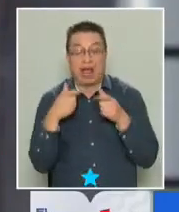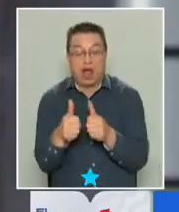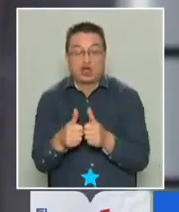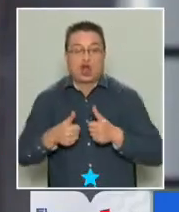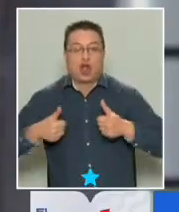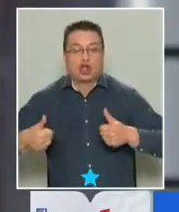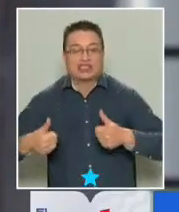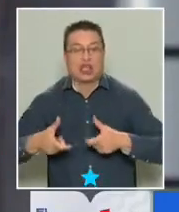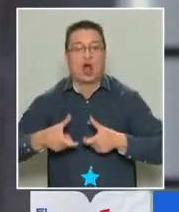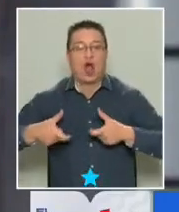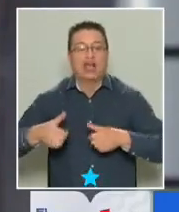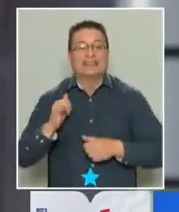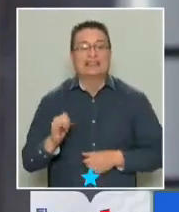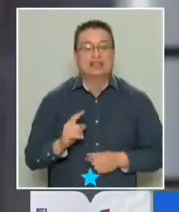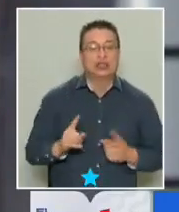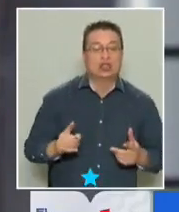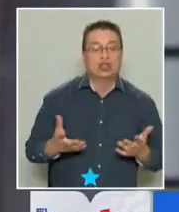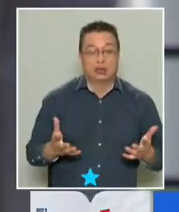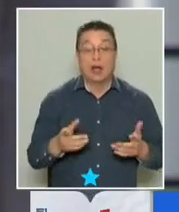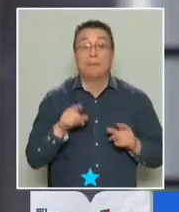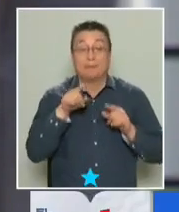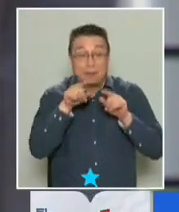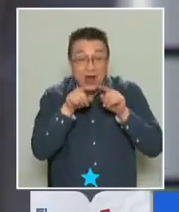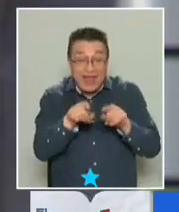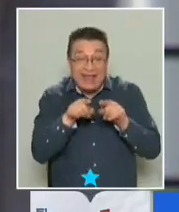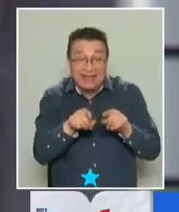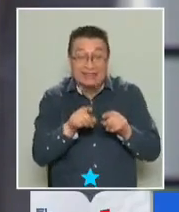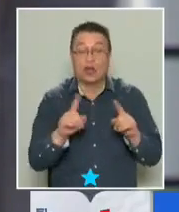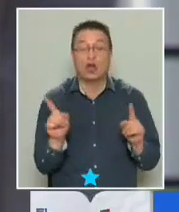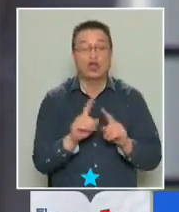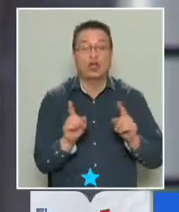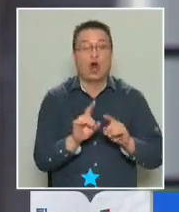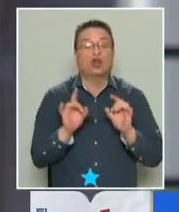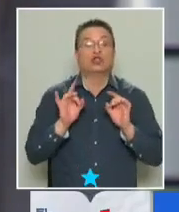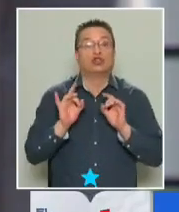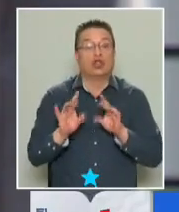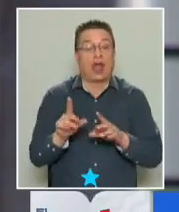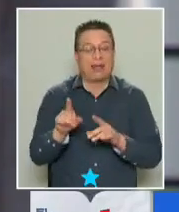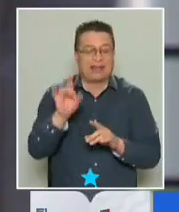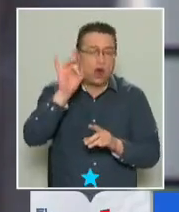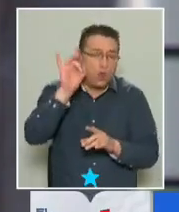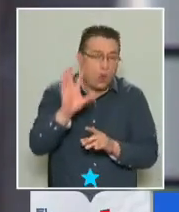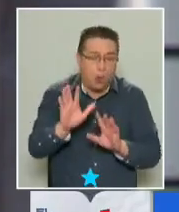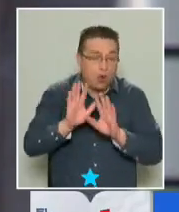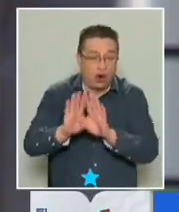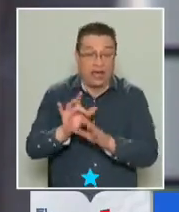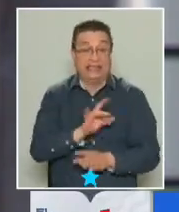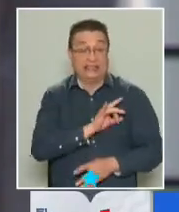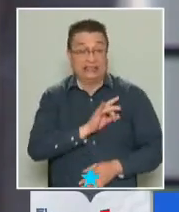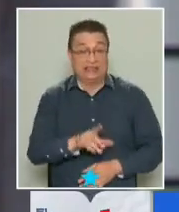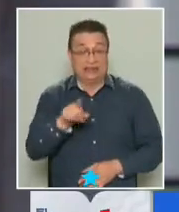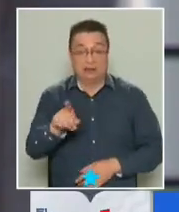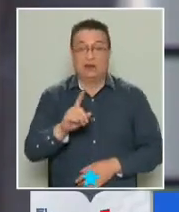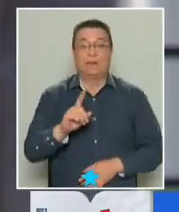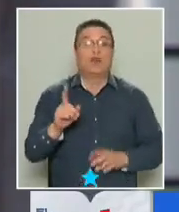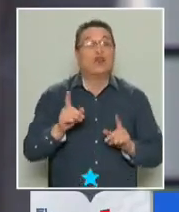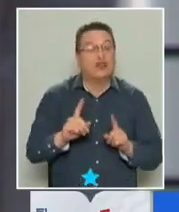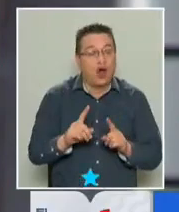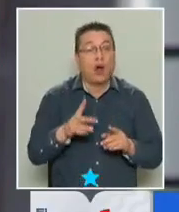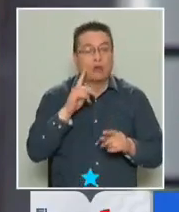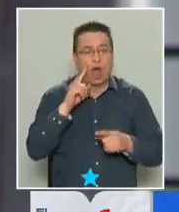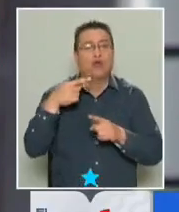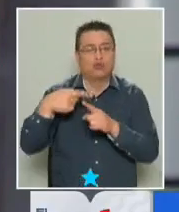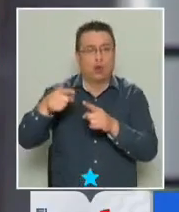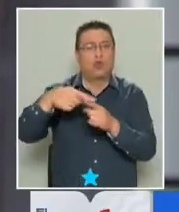pero digamos que esto no es propio o exclusivo de chile o no lo sería porque en